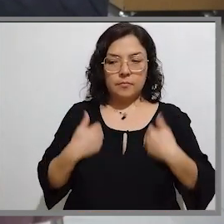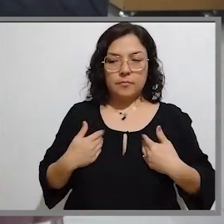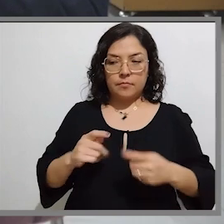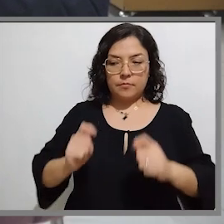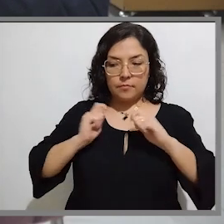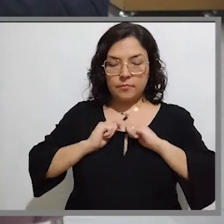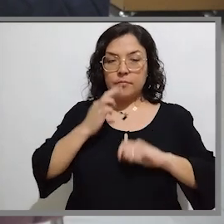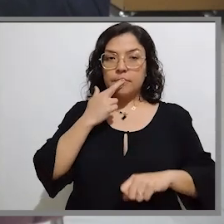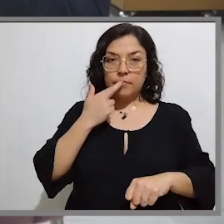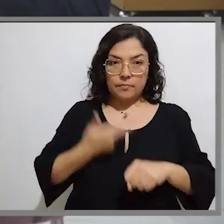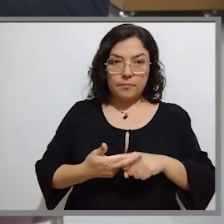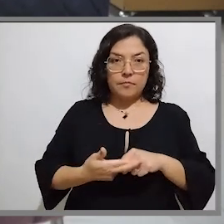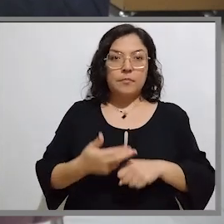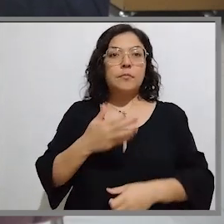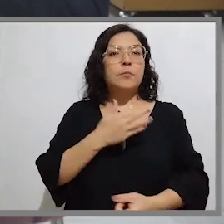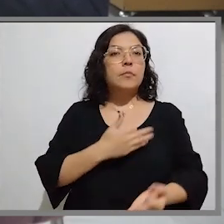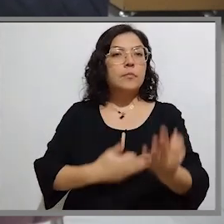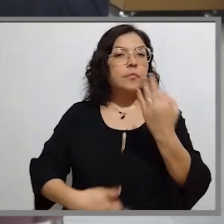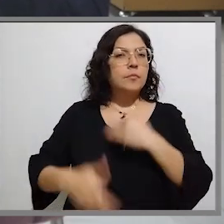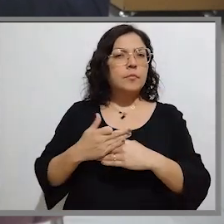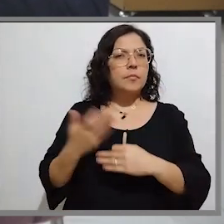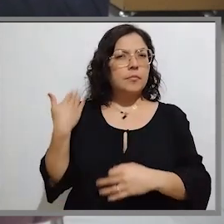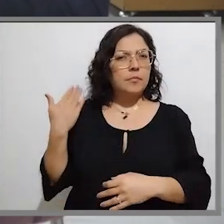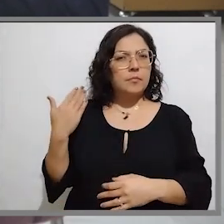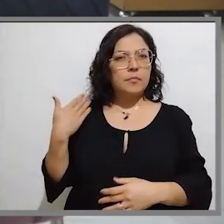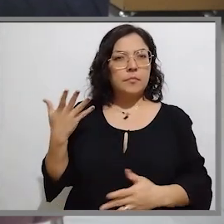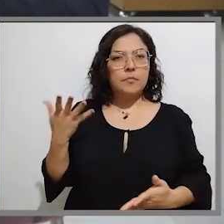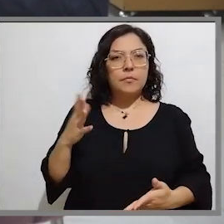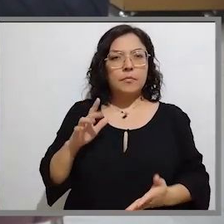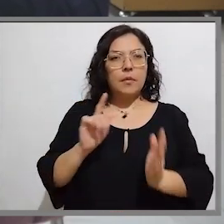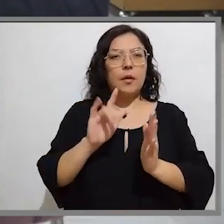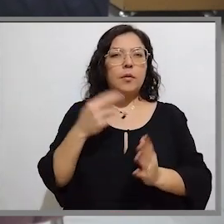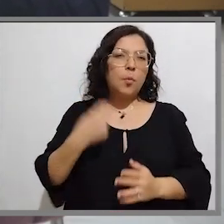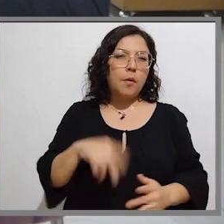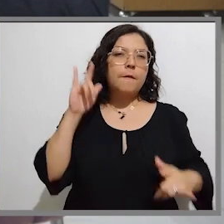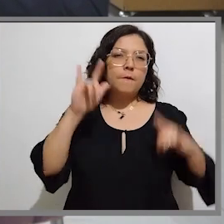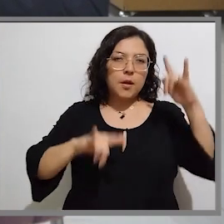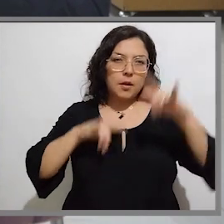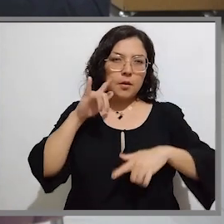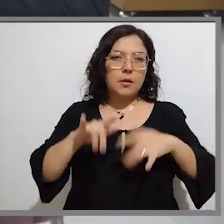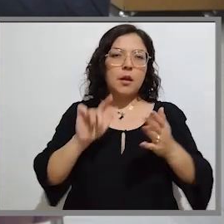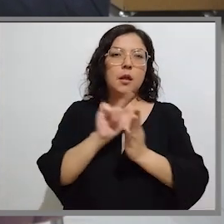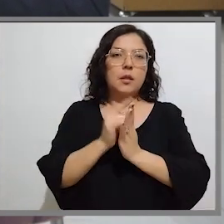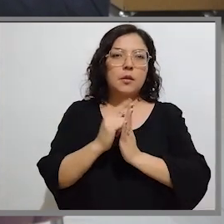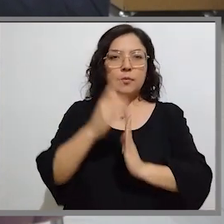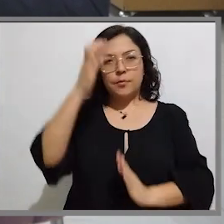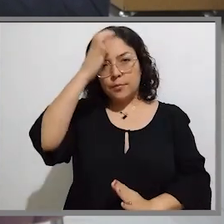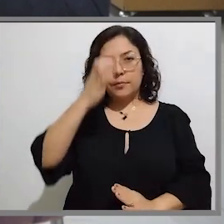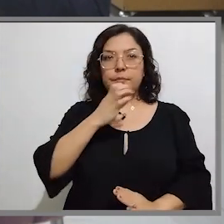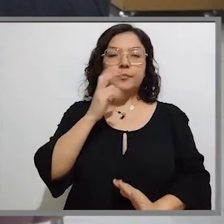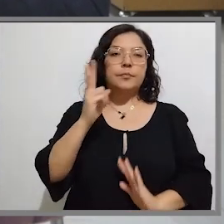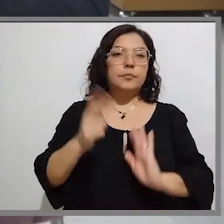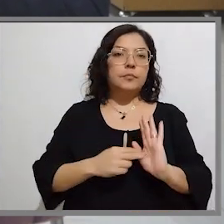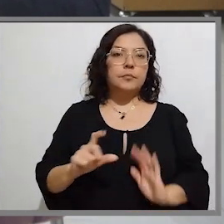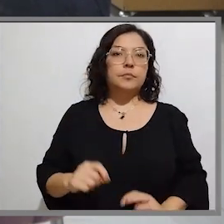de Coahuila toda la asistencia que tuvimos en la pasada Feria Internacional del Libro Coahuila 2024.